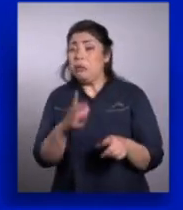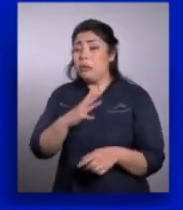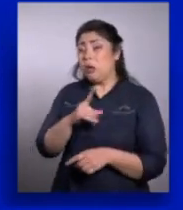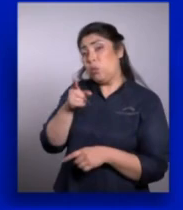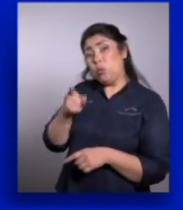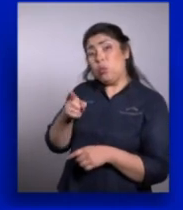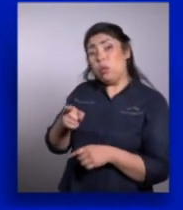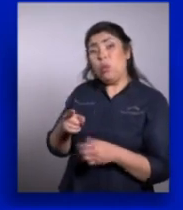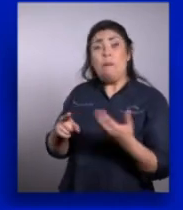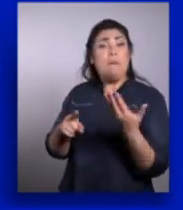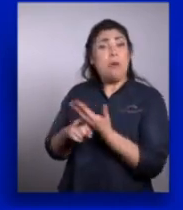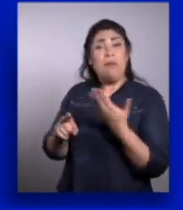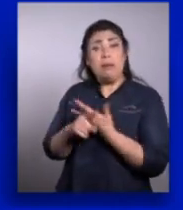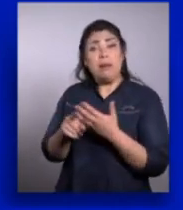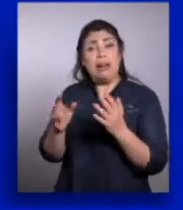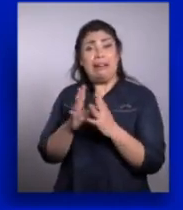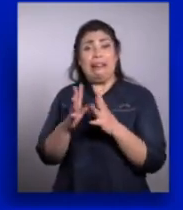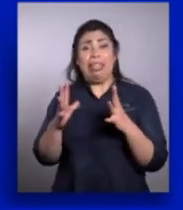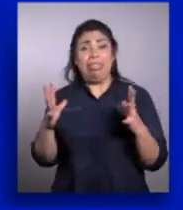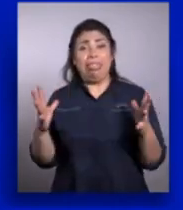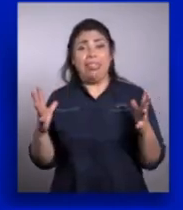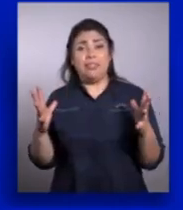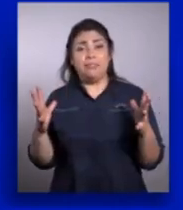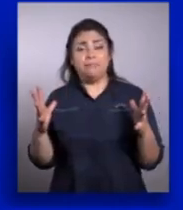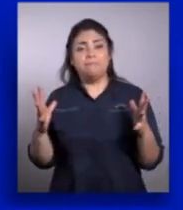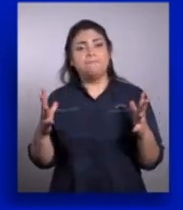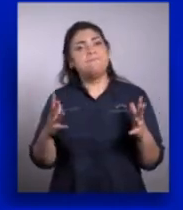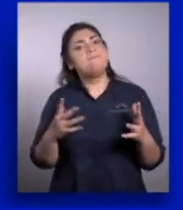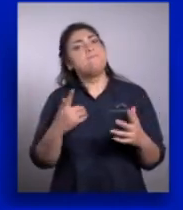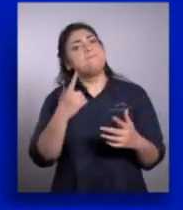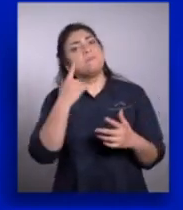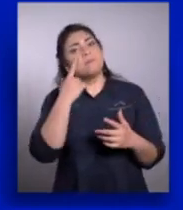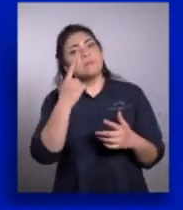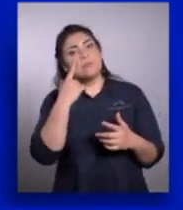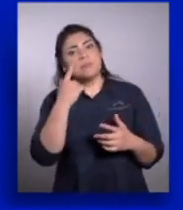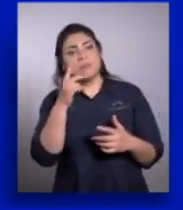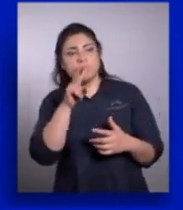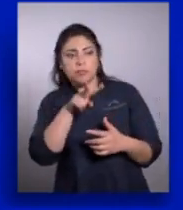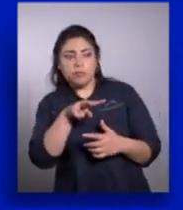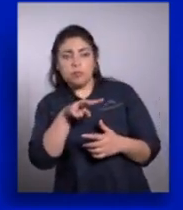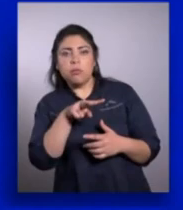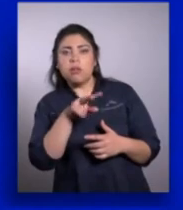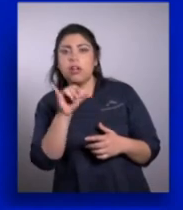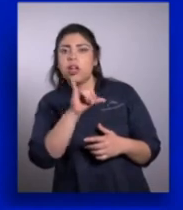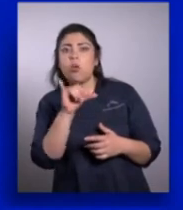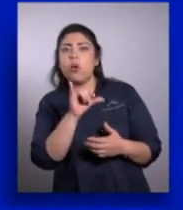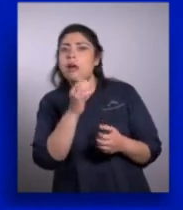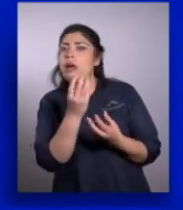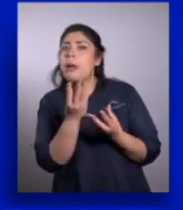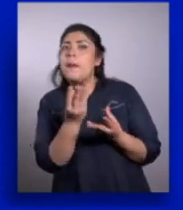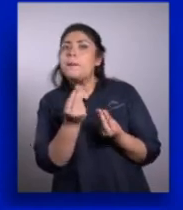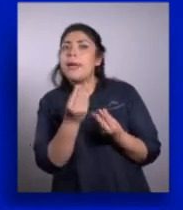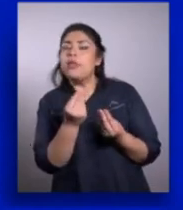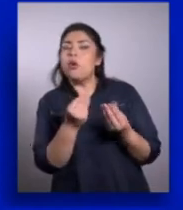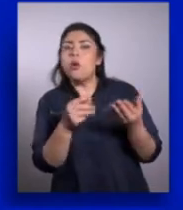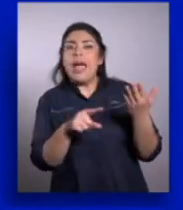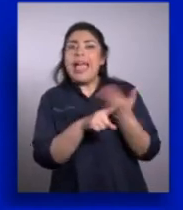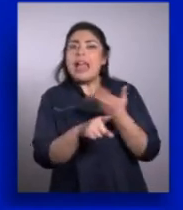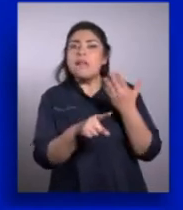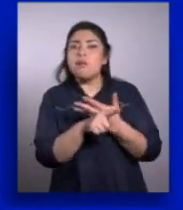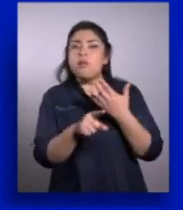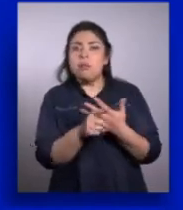tienen otros problemas que generan el mismo virus el miedo y tenemos que